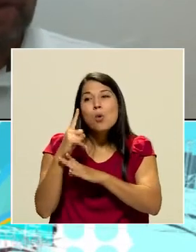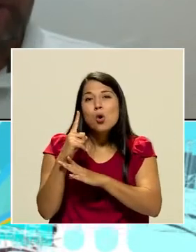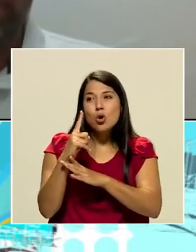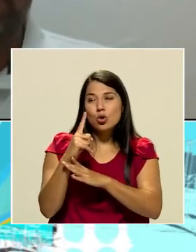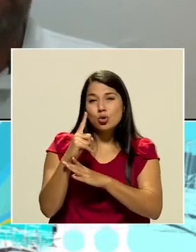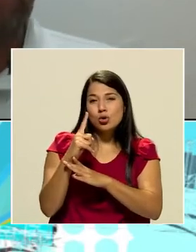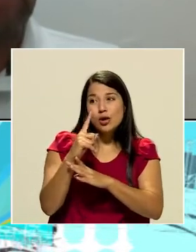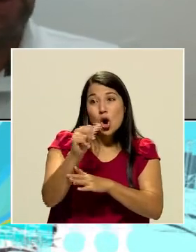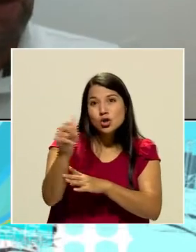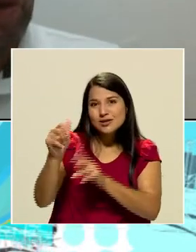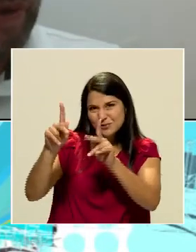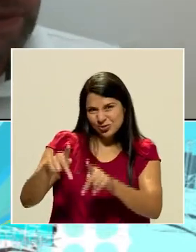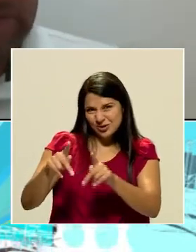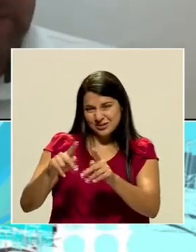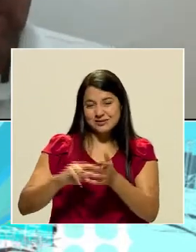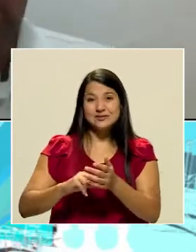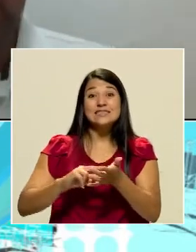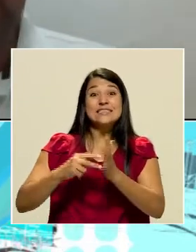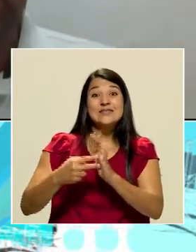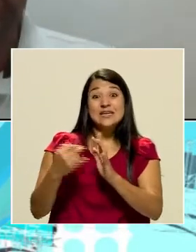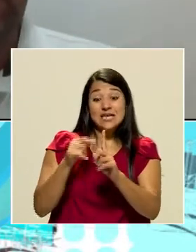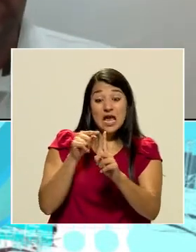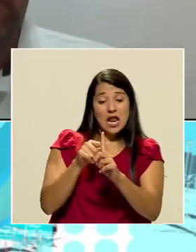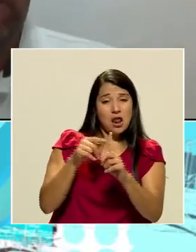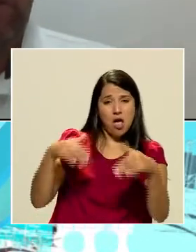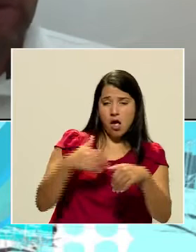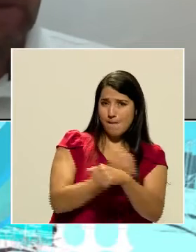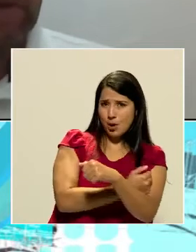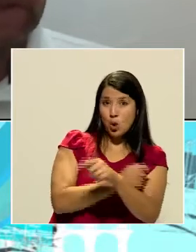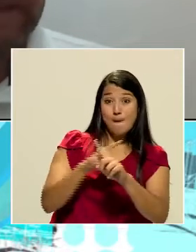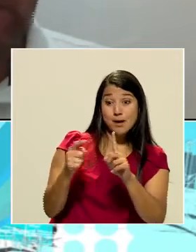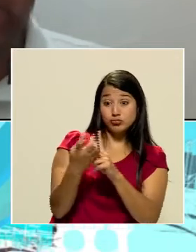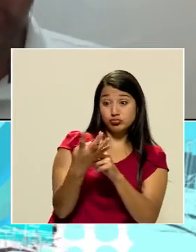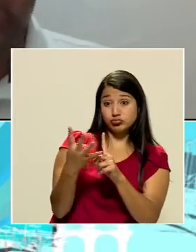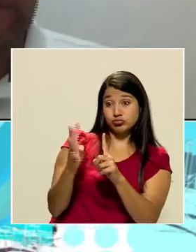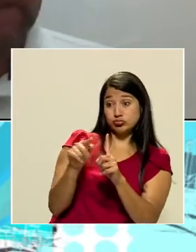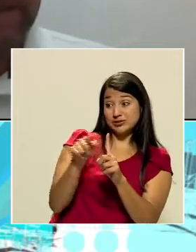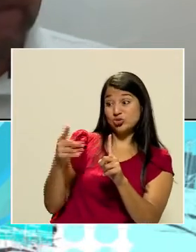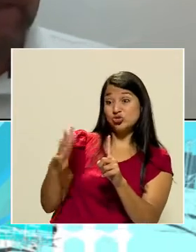aclaración, yo no veo, sinceramente, yo no veo saliendo las